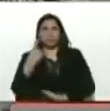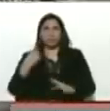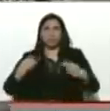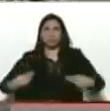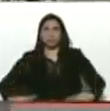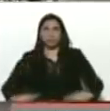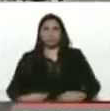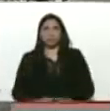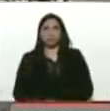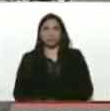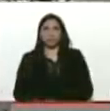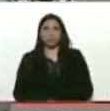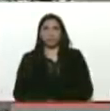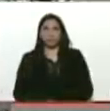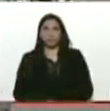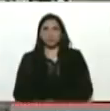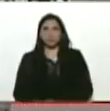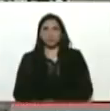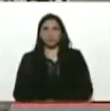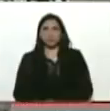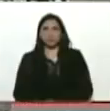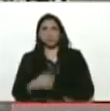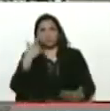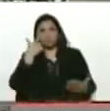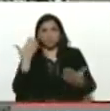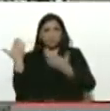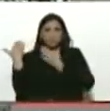uniformes, esto que ustedes ven aquí,